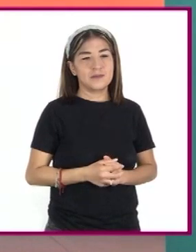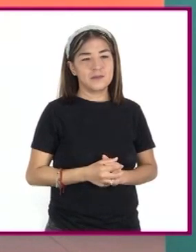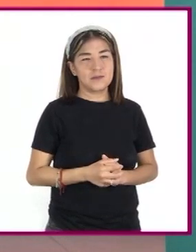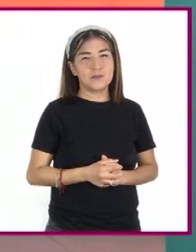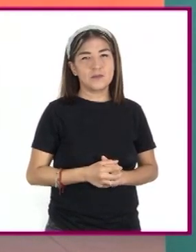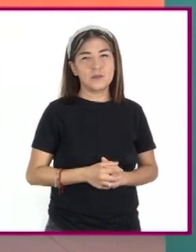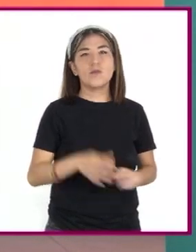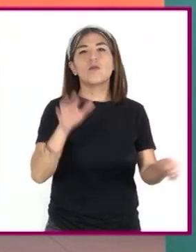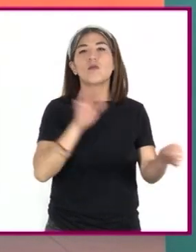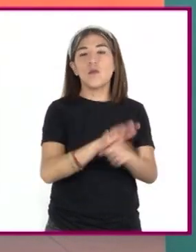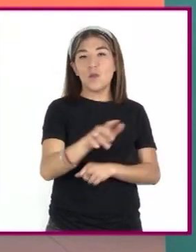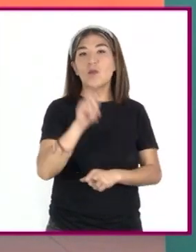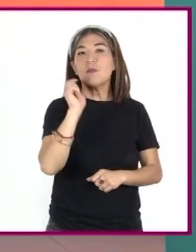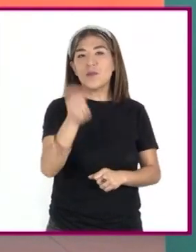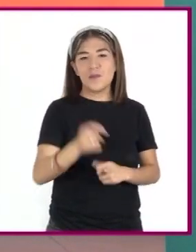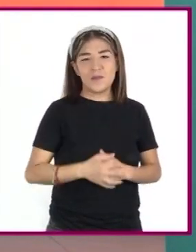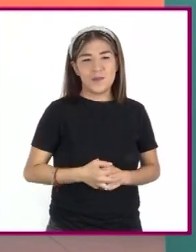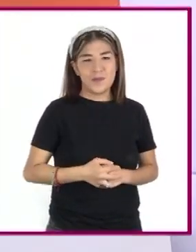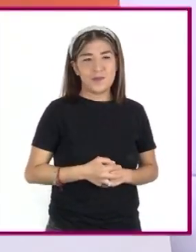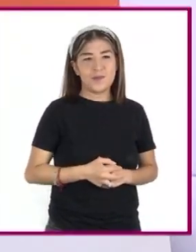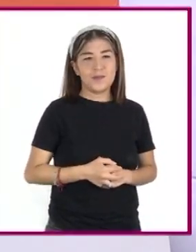Vamos a ver de cuál se trata.